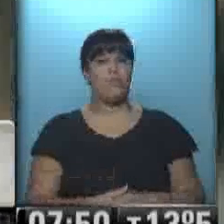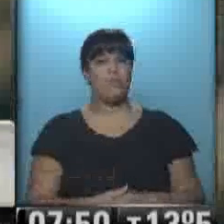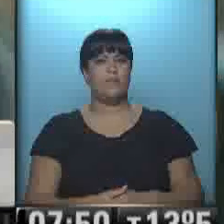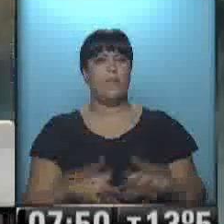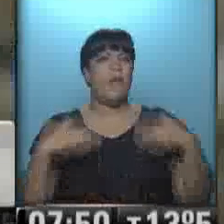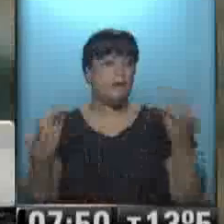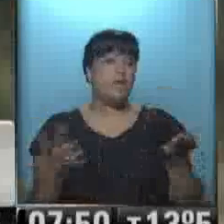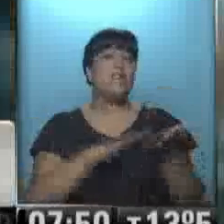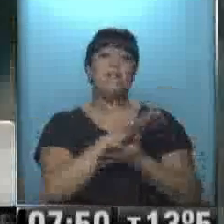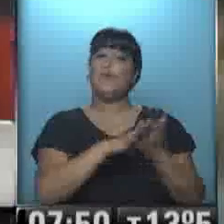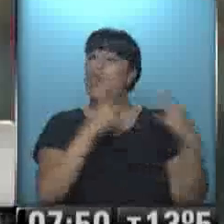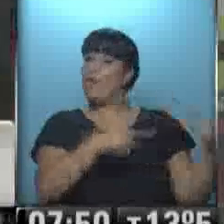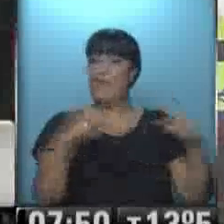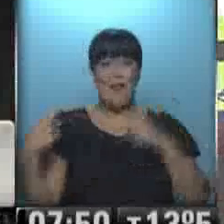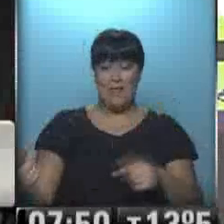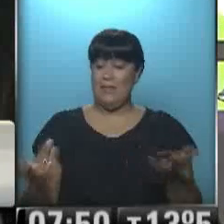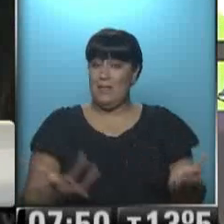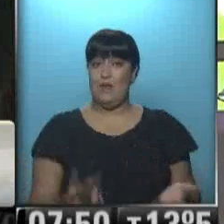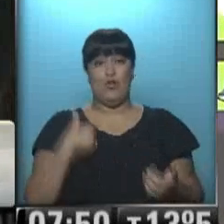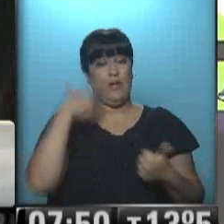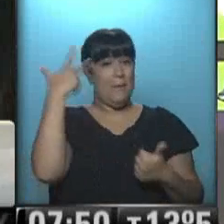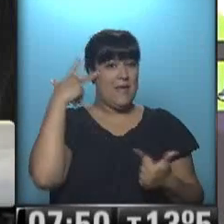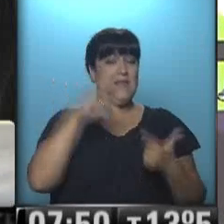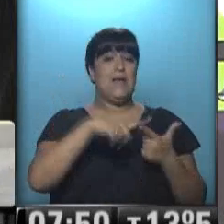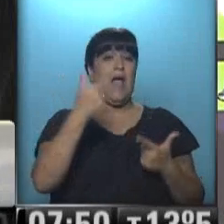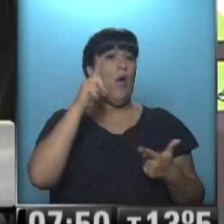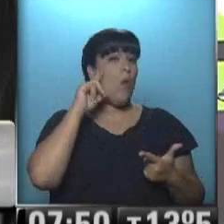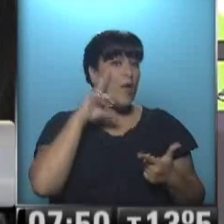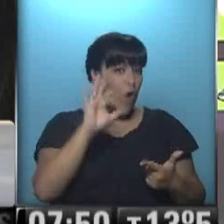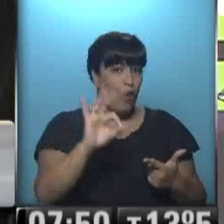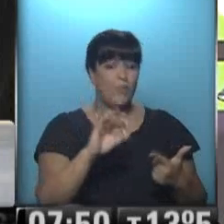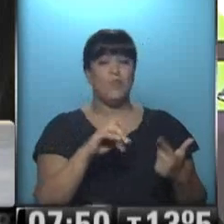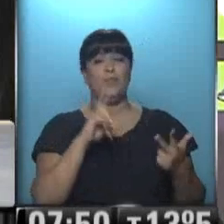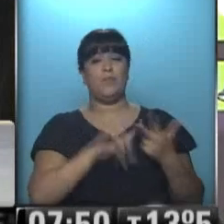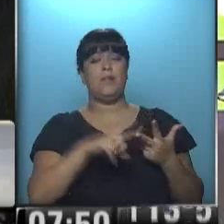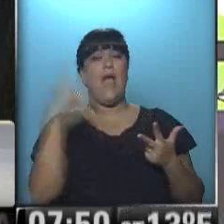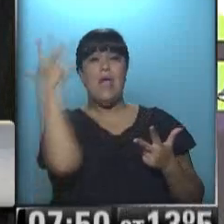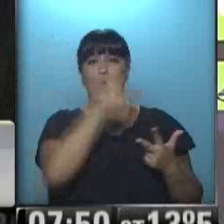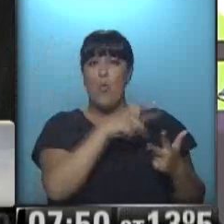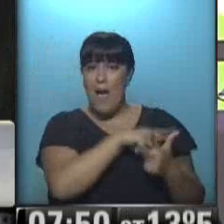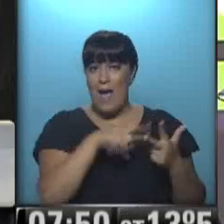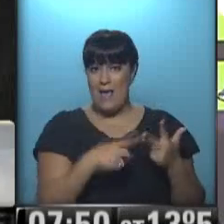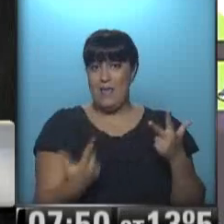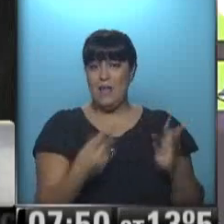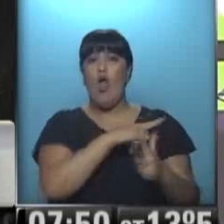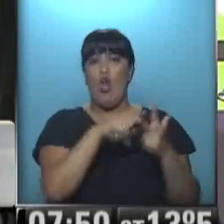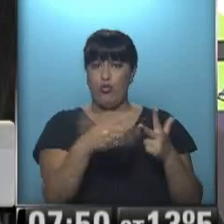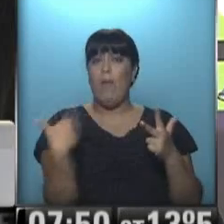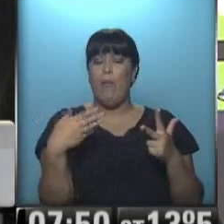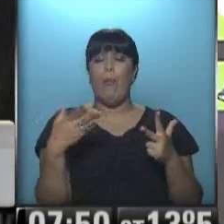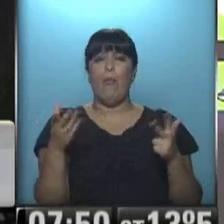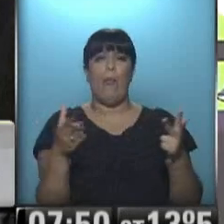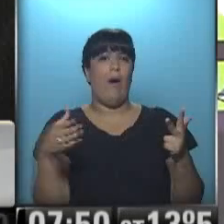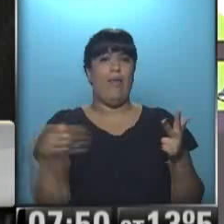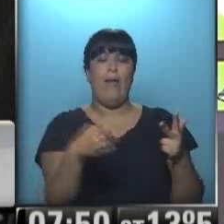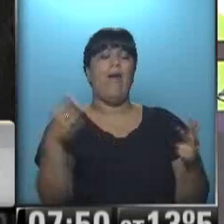la situación es distinta. Yo tenía a Messi, a Agüero y a Higuaín, con la posibilidad de Palacio jugar por adentro, que me jugaba